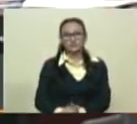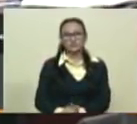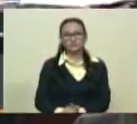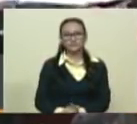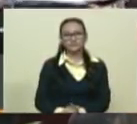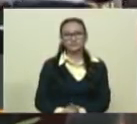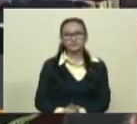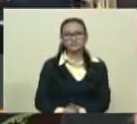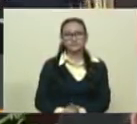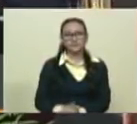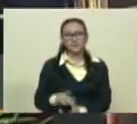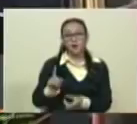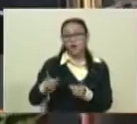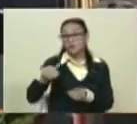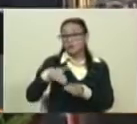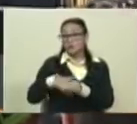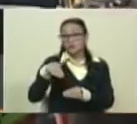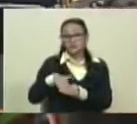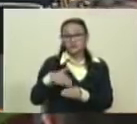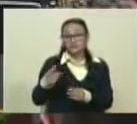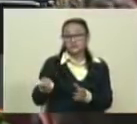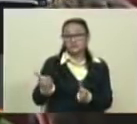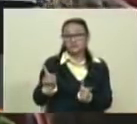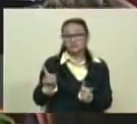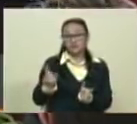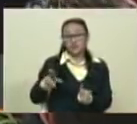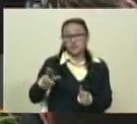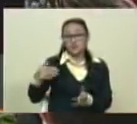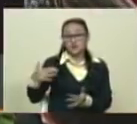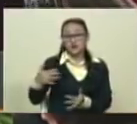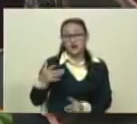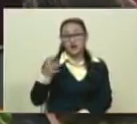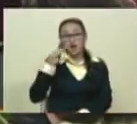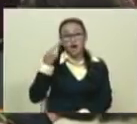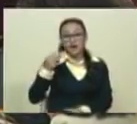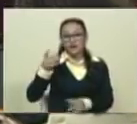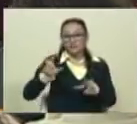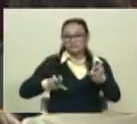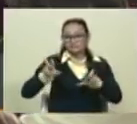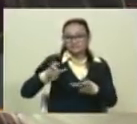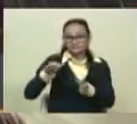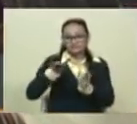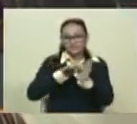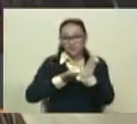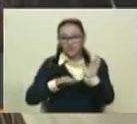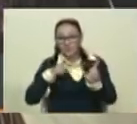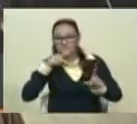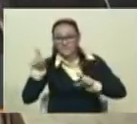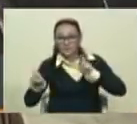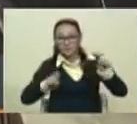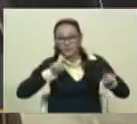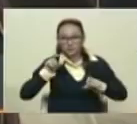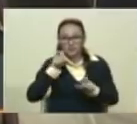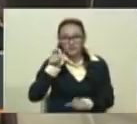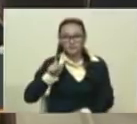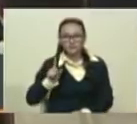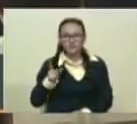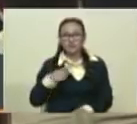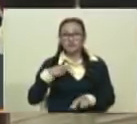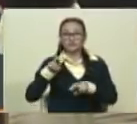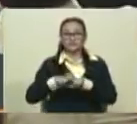Pero por más votación que jamás se haya obtenido. No crean en las encuestas. Si creyéramos en las encuestas aquí, no estuviera yo aquí